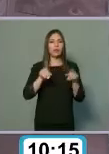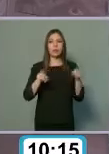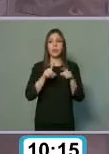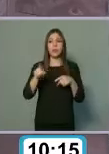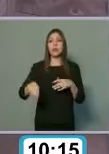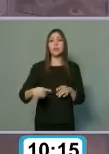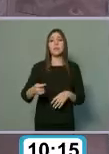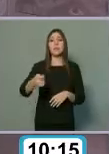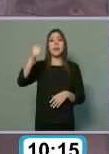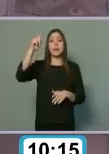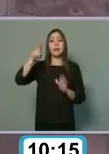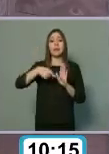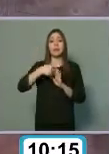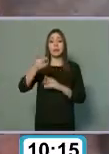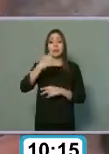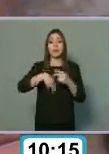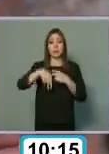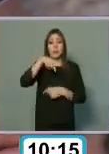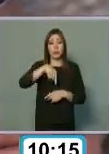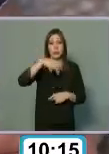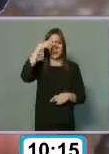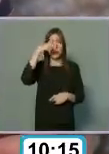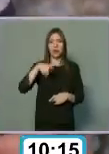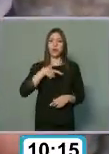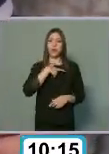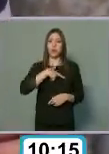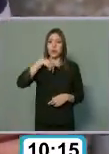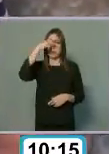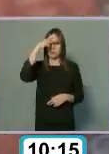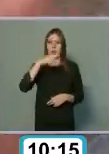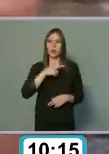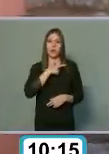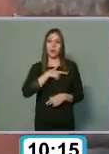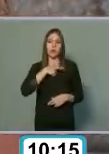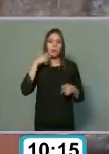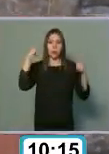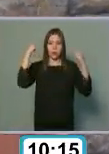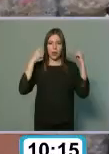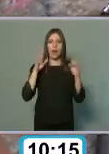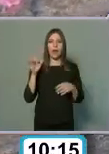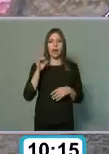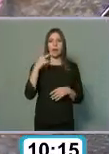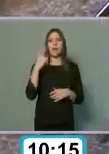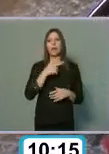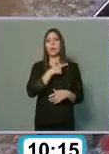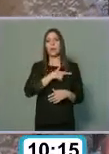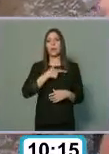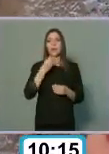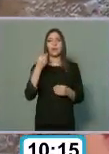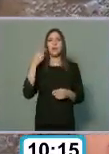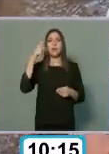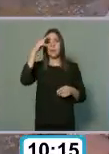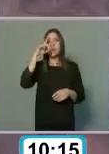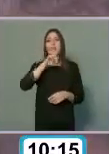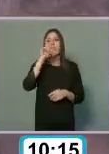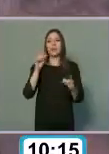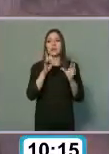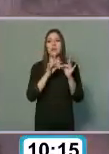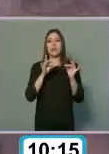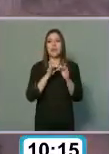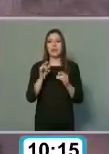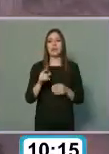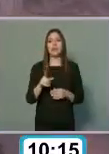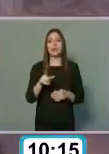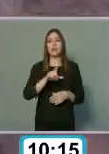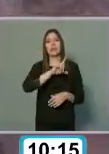primera vez a sí, México. he venido de turismo, me encanta México, Ajá. amo México. Ahorita platicamos qué es lo que te encanta de México. Ay, ¿Vale? sí, ¿Te un quedas montón. con